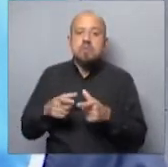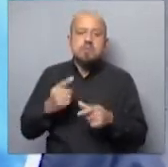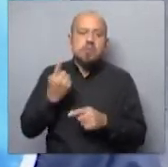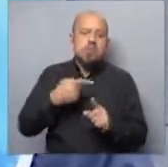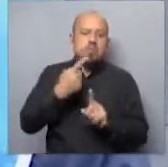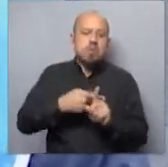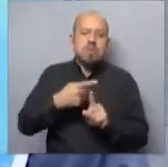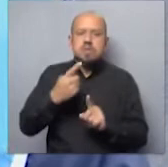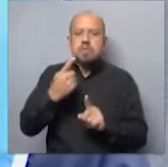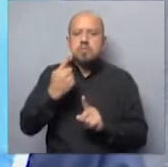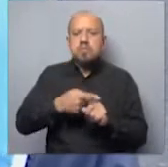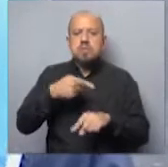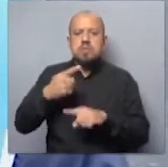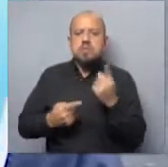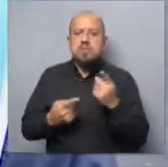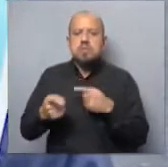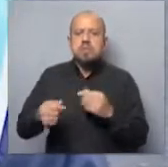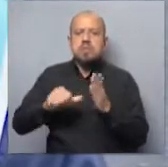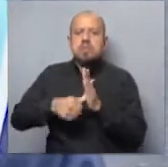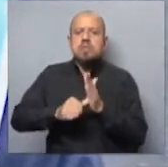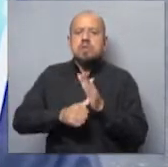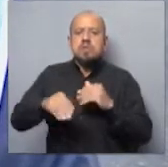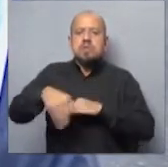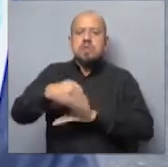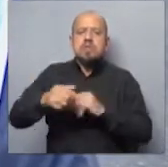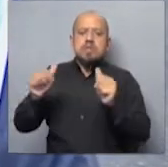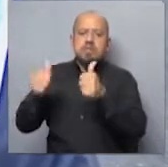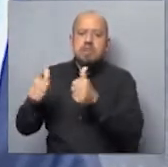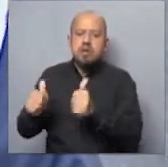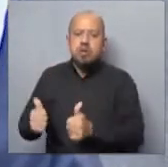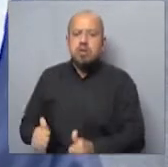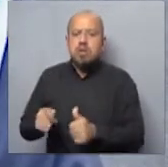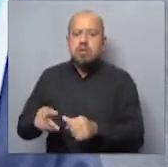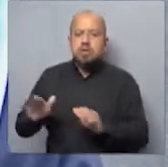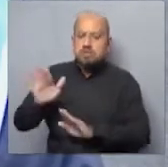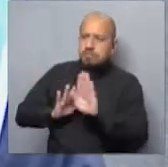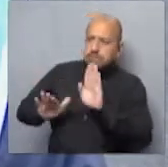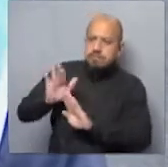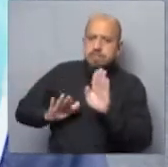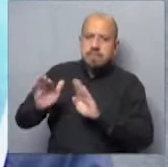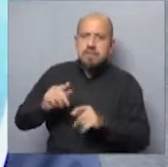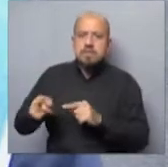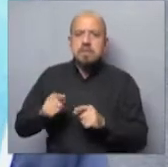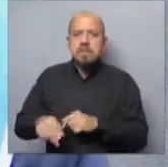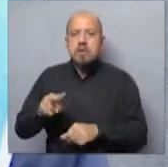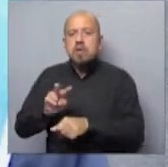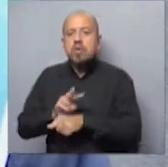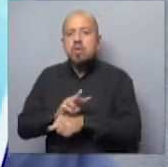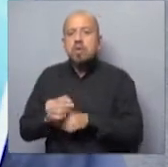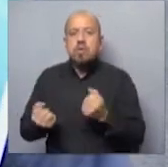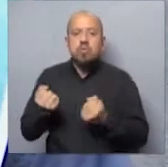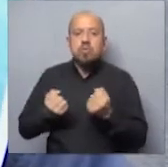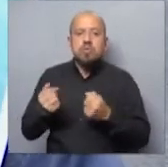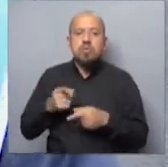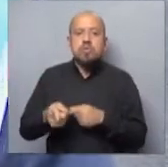un mes y medio más o menos, en una pensión ahí en la calle Maldonado que estaba para arreglar, y el señor que cuidaba coches en esa cuadra,